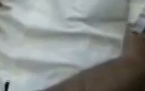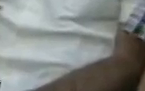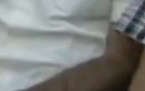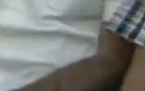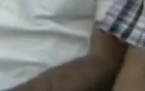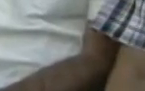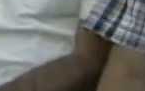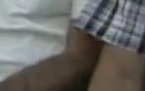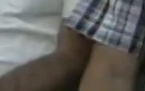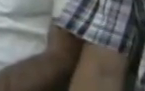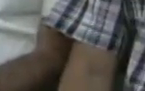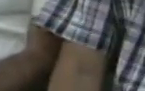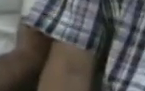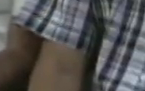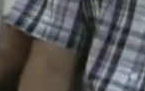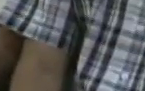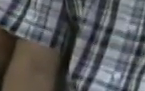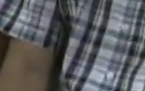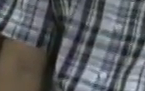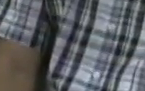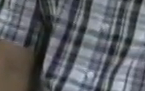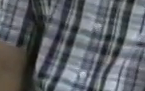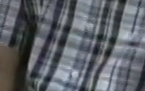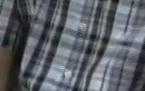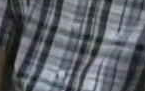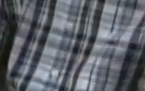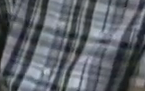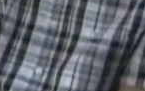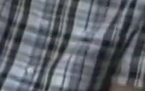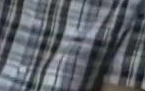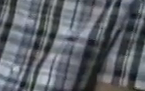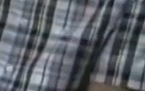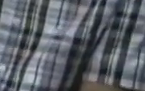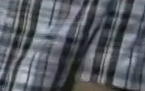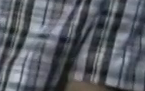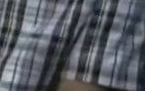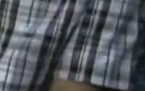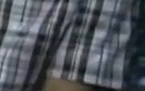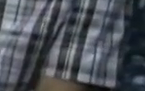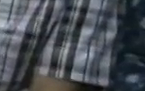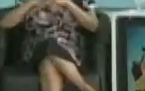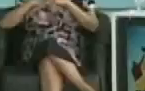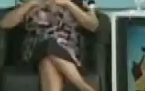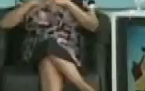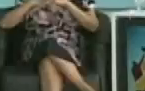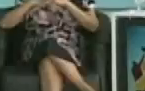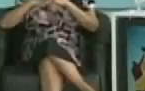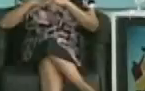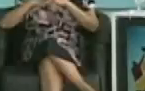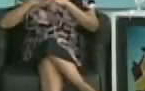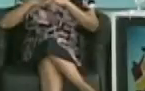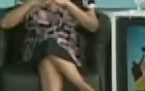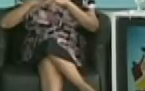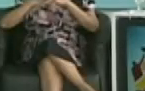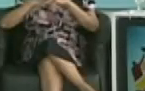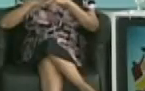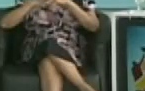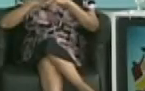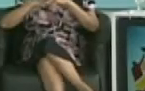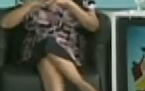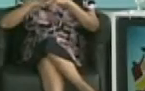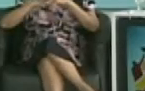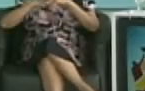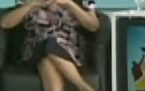muchas batallas por ganar, por dar y por ganar. Y luego lo dijo claramente: Venezuela tendrá que